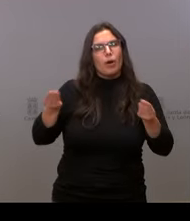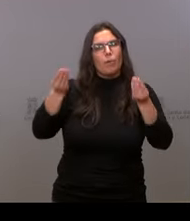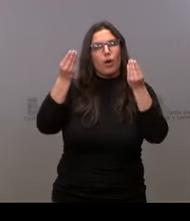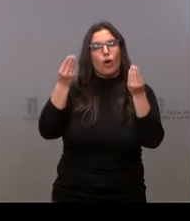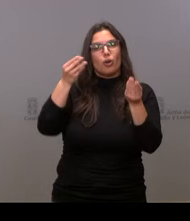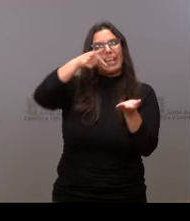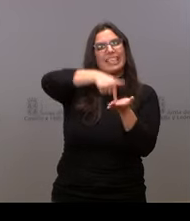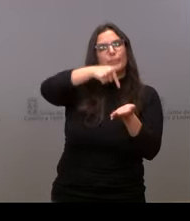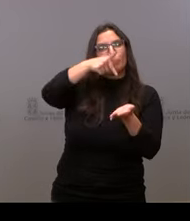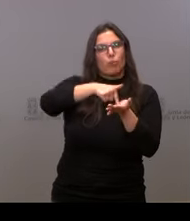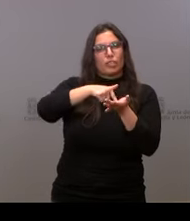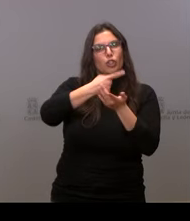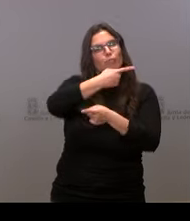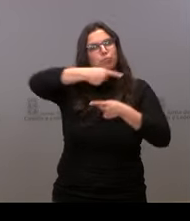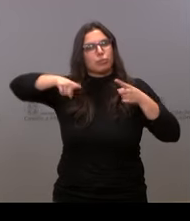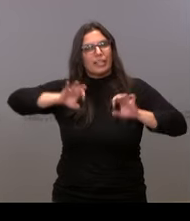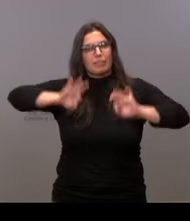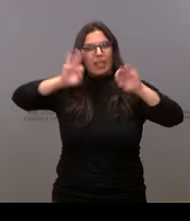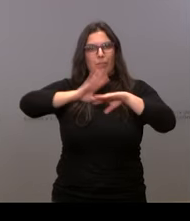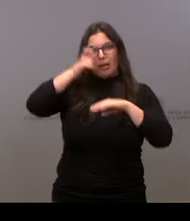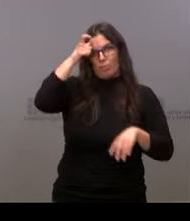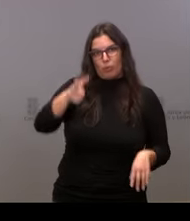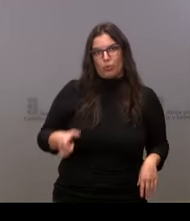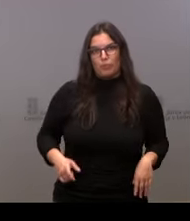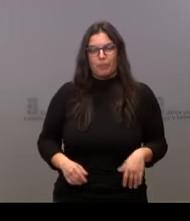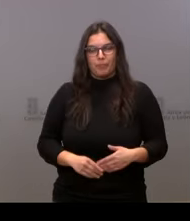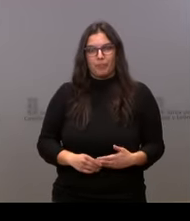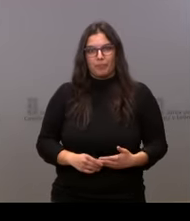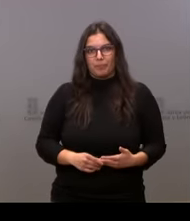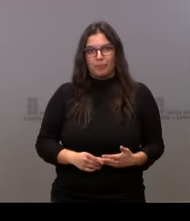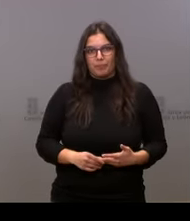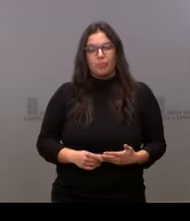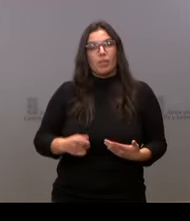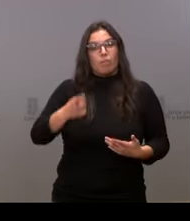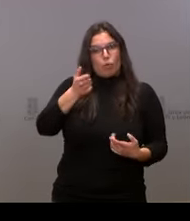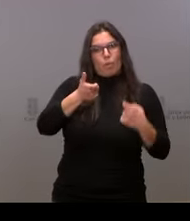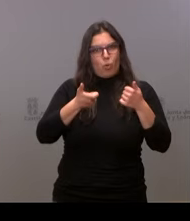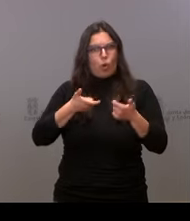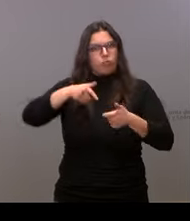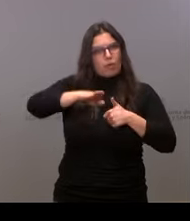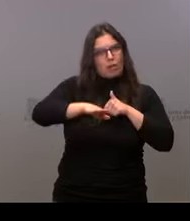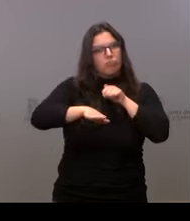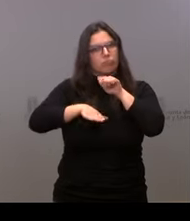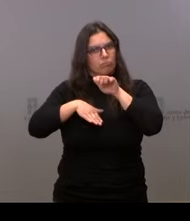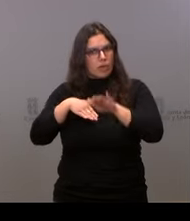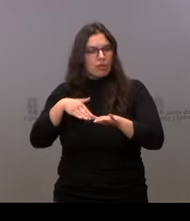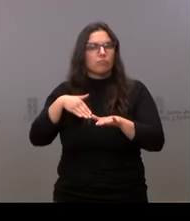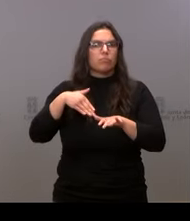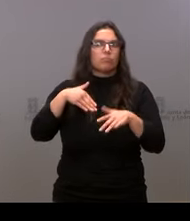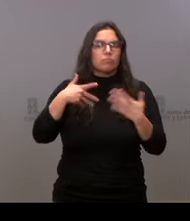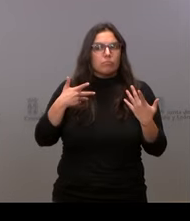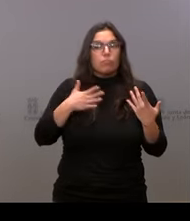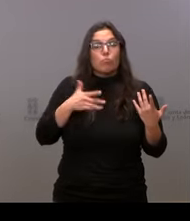fiscalidad diferenciada para el mundo rural estamos dando pasos y lo que puedo